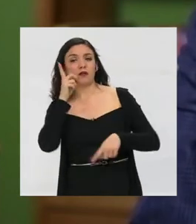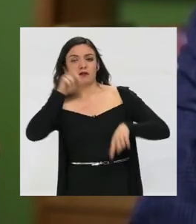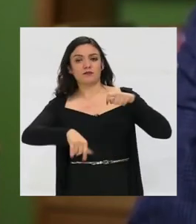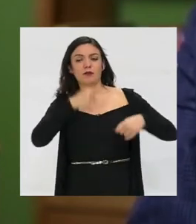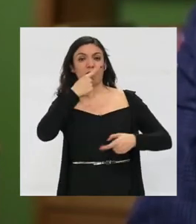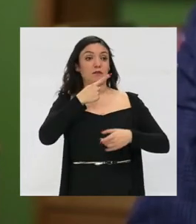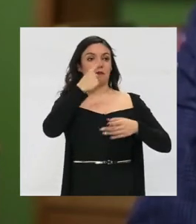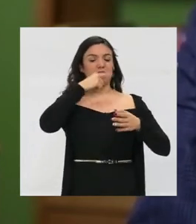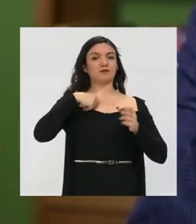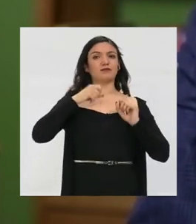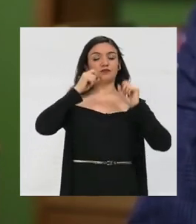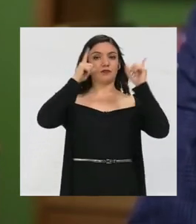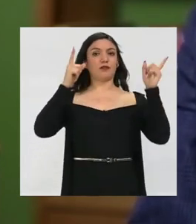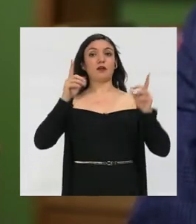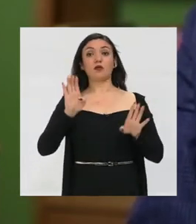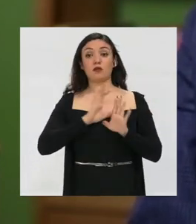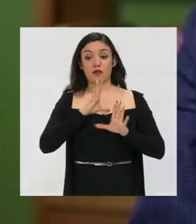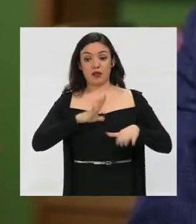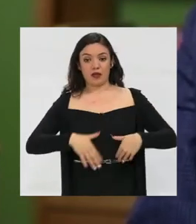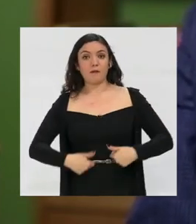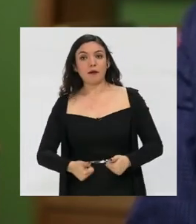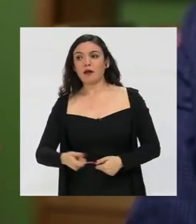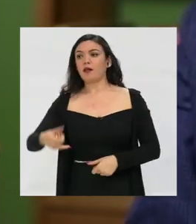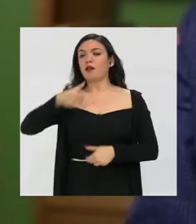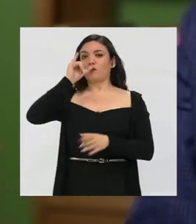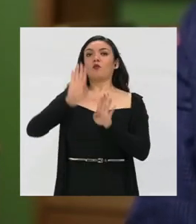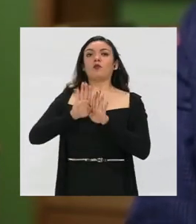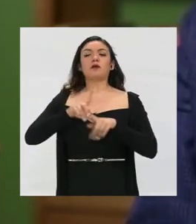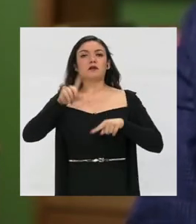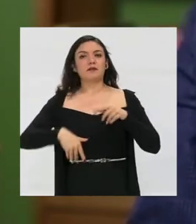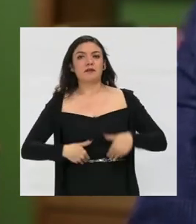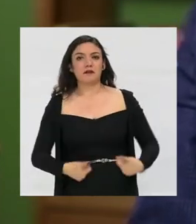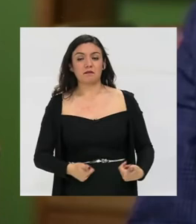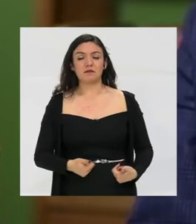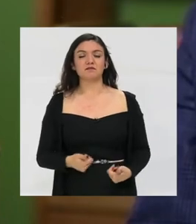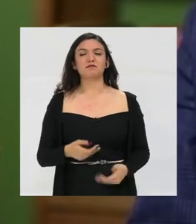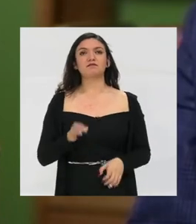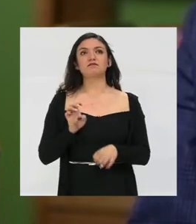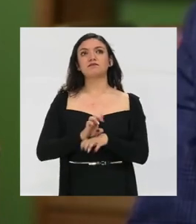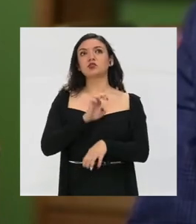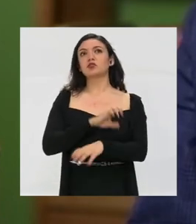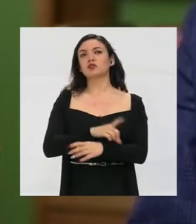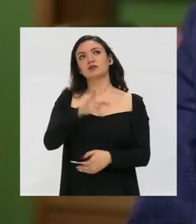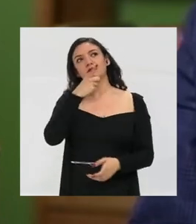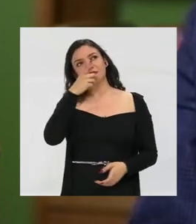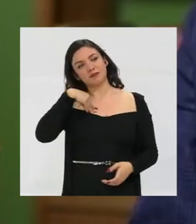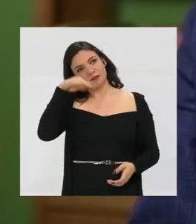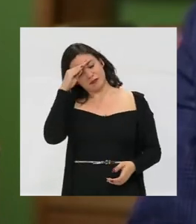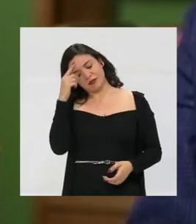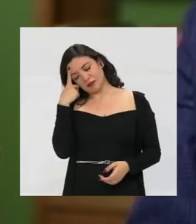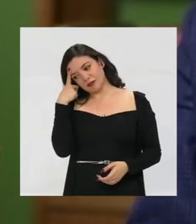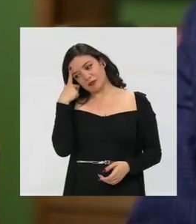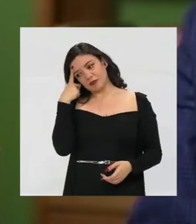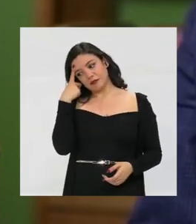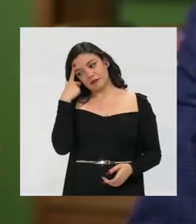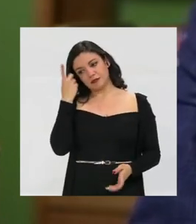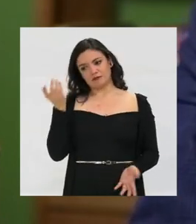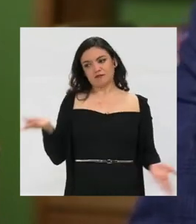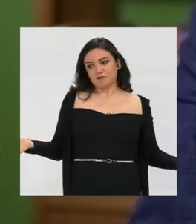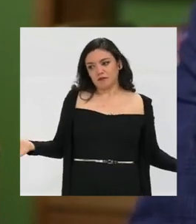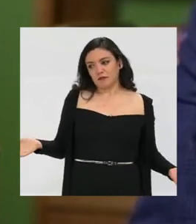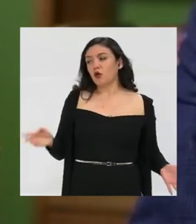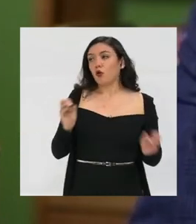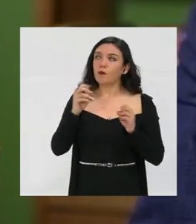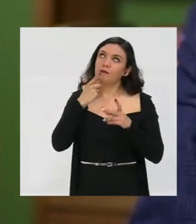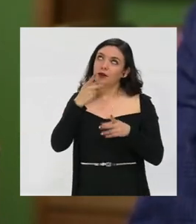sientes con sueño, te quita el sueño. Si tienes hambre, te quita el hambre. Entonces, tú